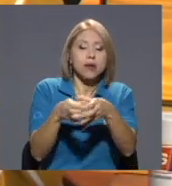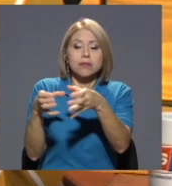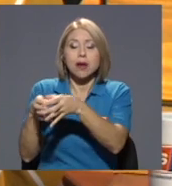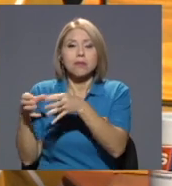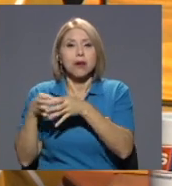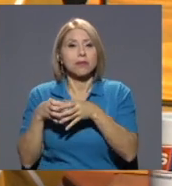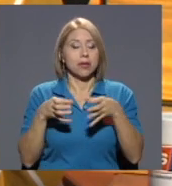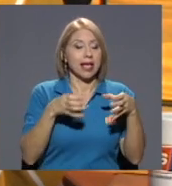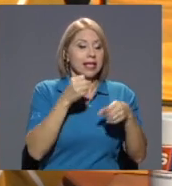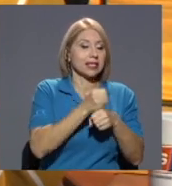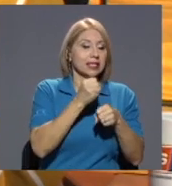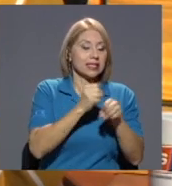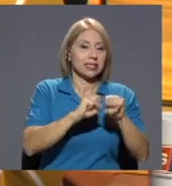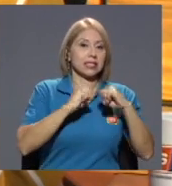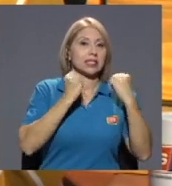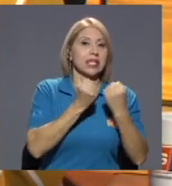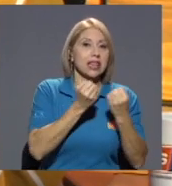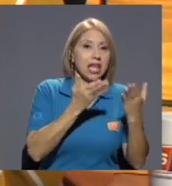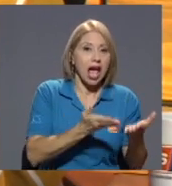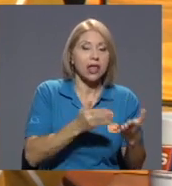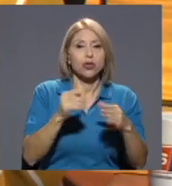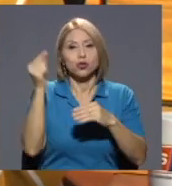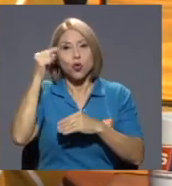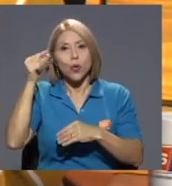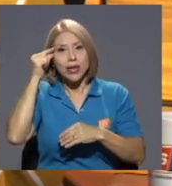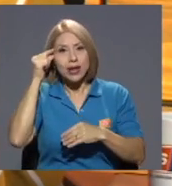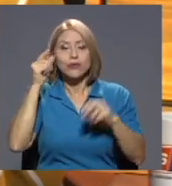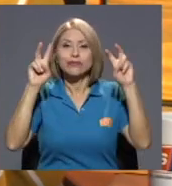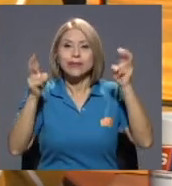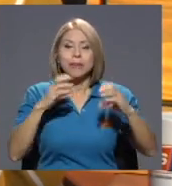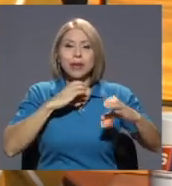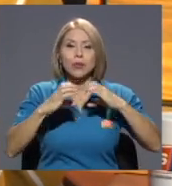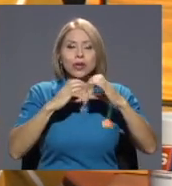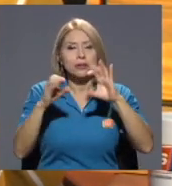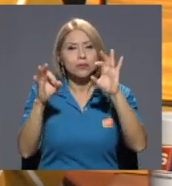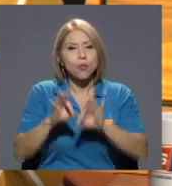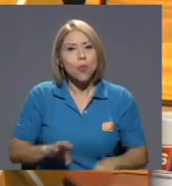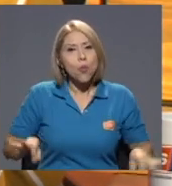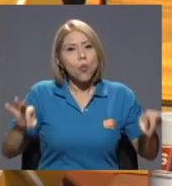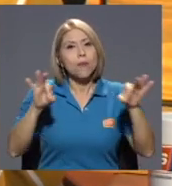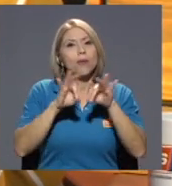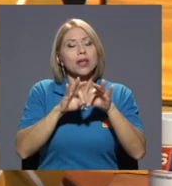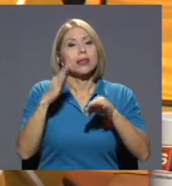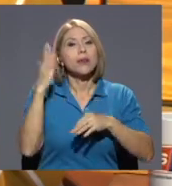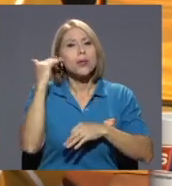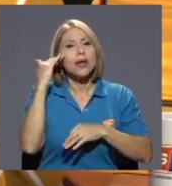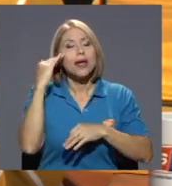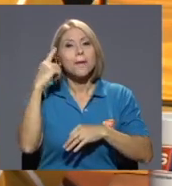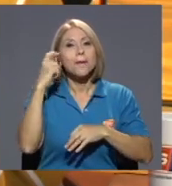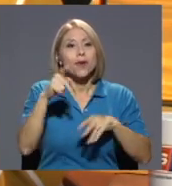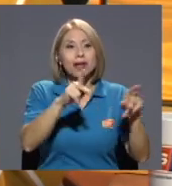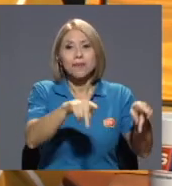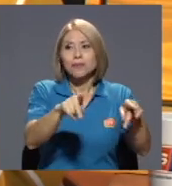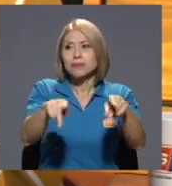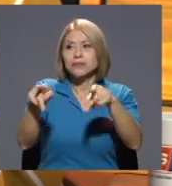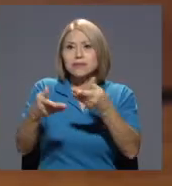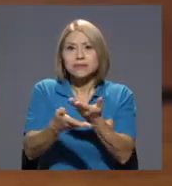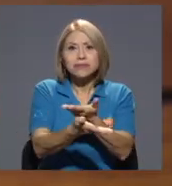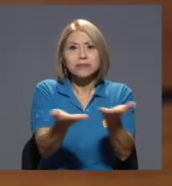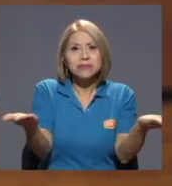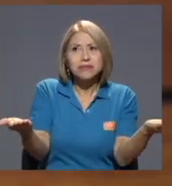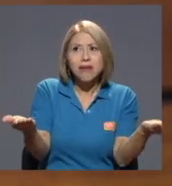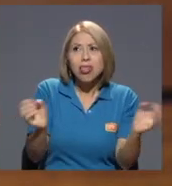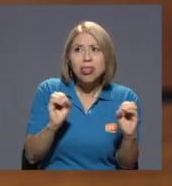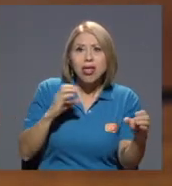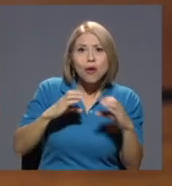gobierno el tema de comunicación es muy importante porque la sociedad civil se siente como muy desvinculado el proceso cuando